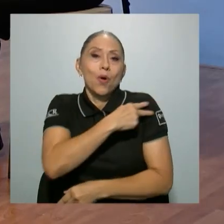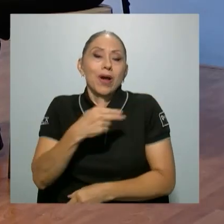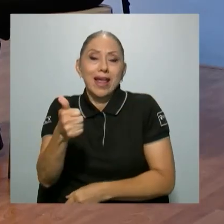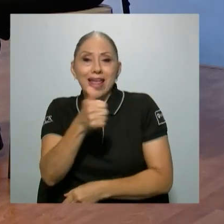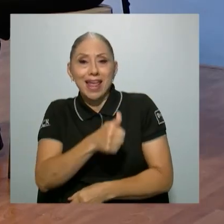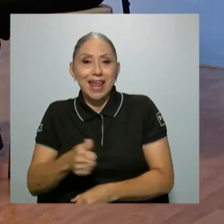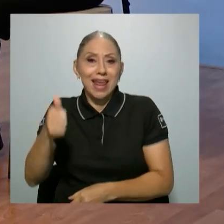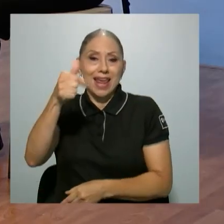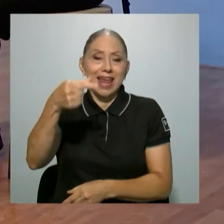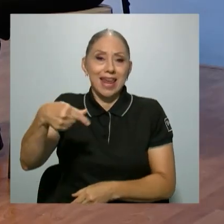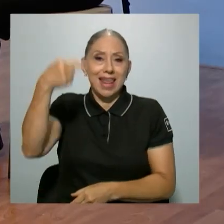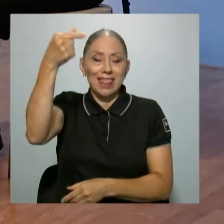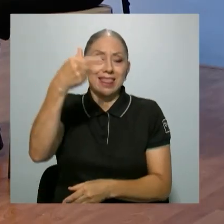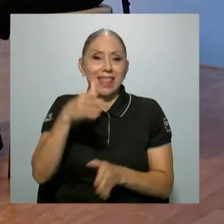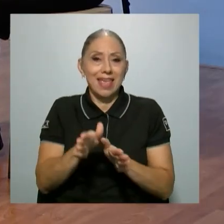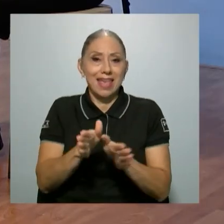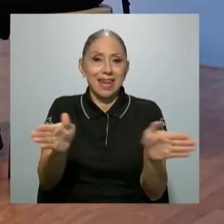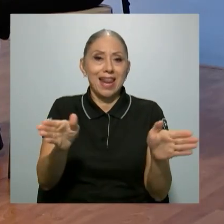debe haber otros más,